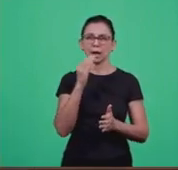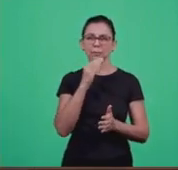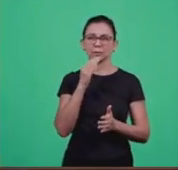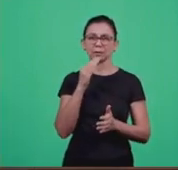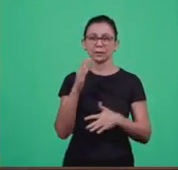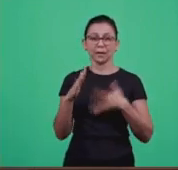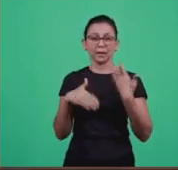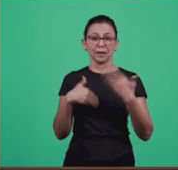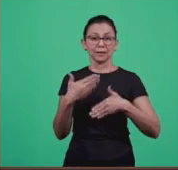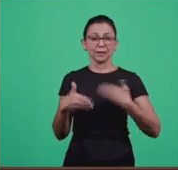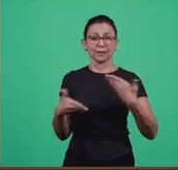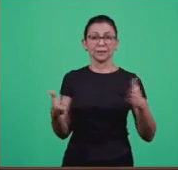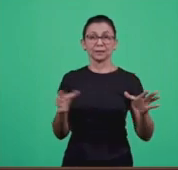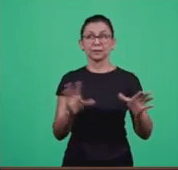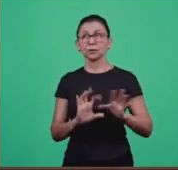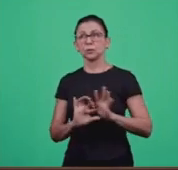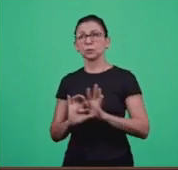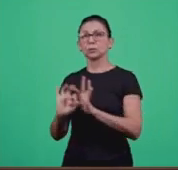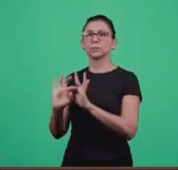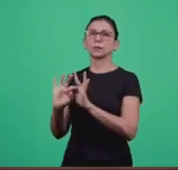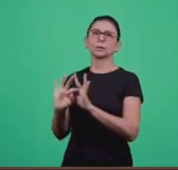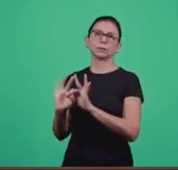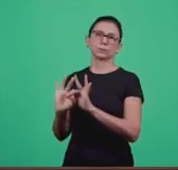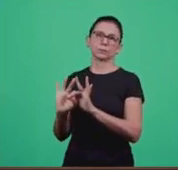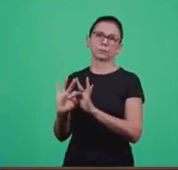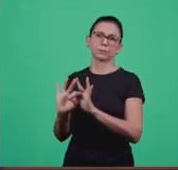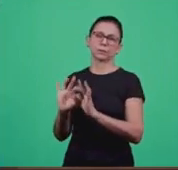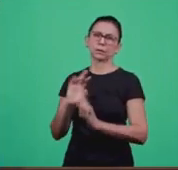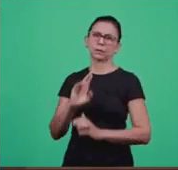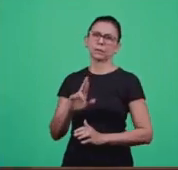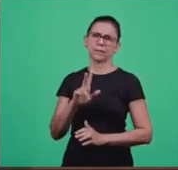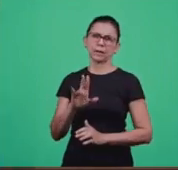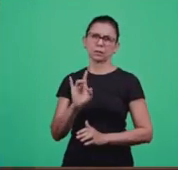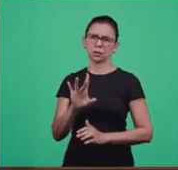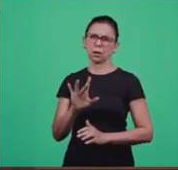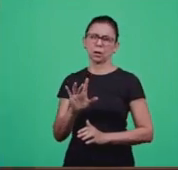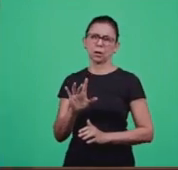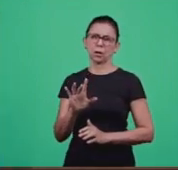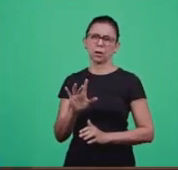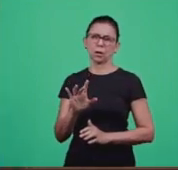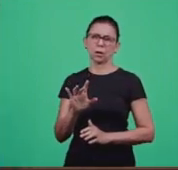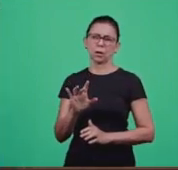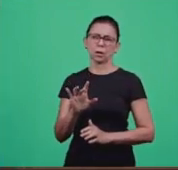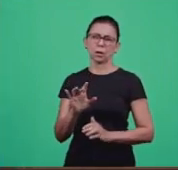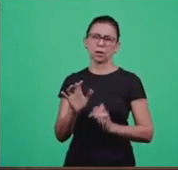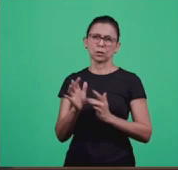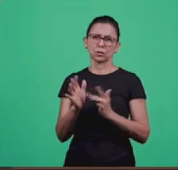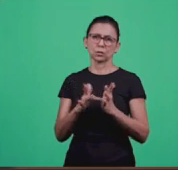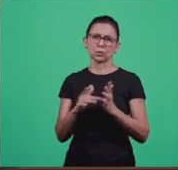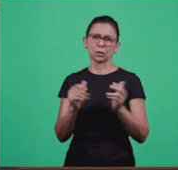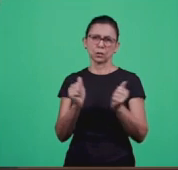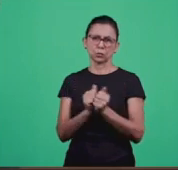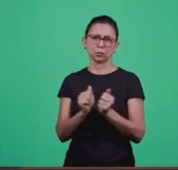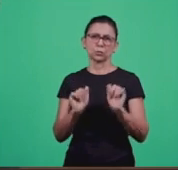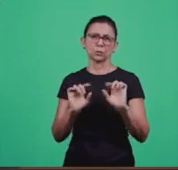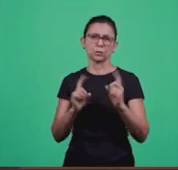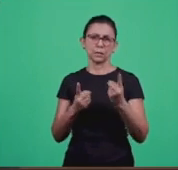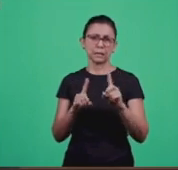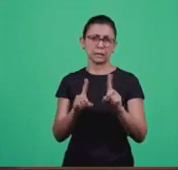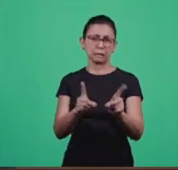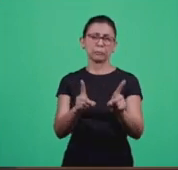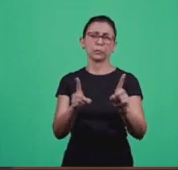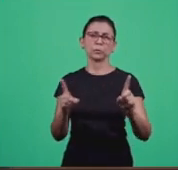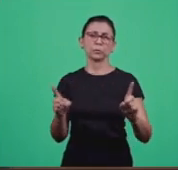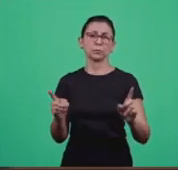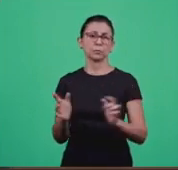estamos alegres, nos regocijamos porque estamos en comunión con el Señor. Entonces la comunión no solo era con Jesús, era también